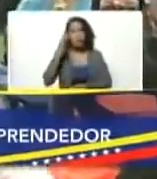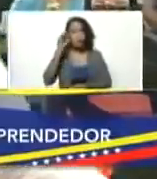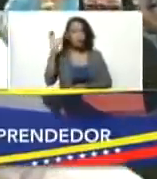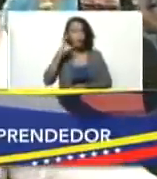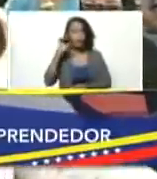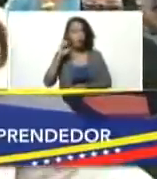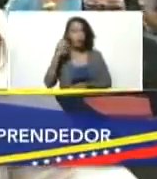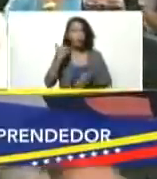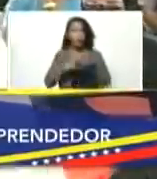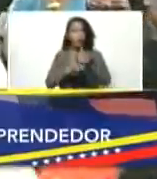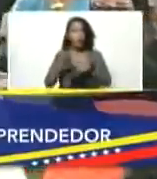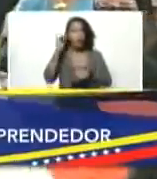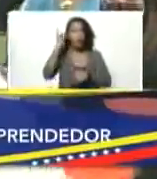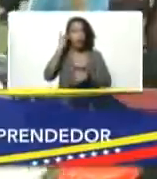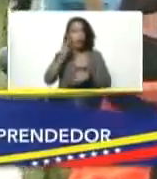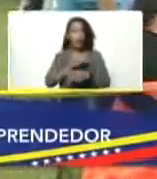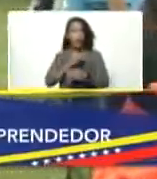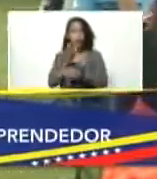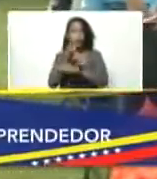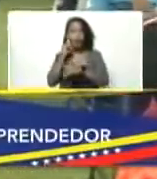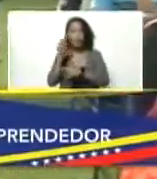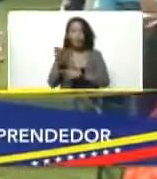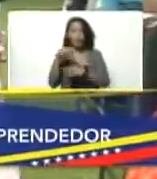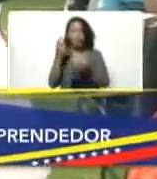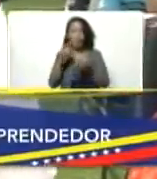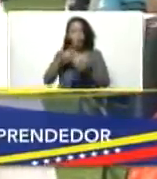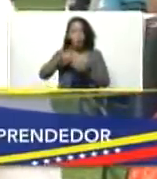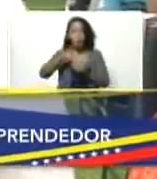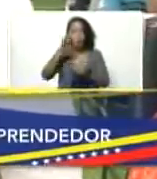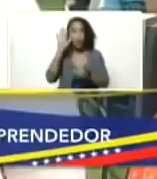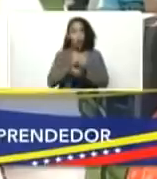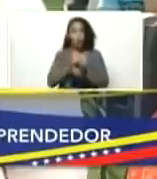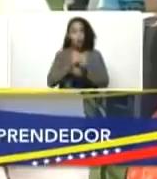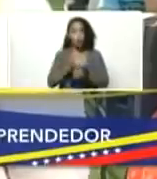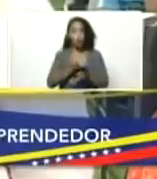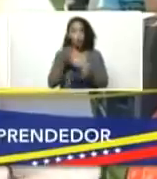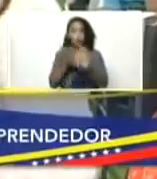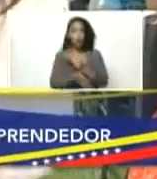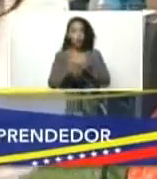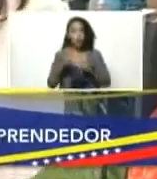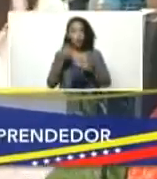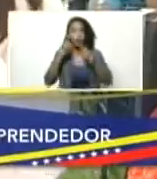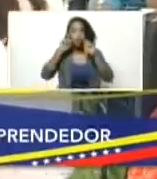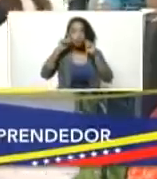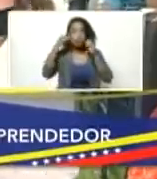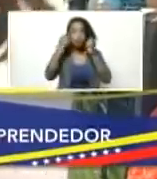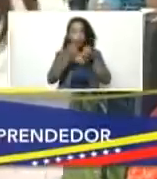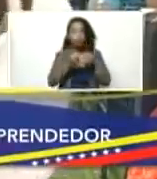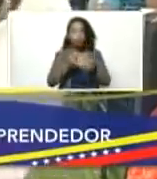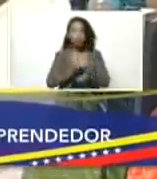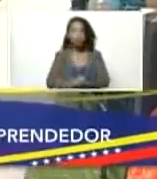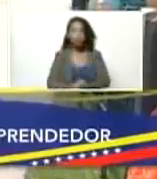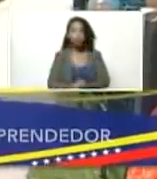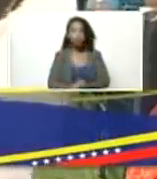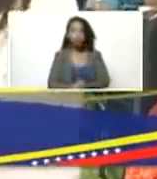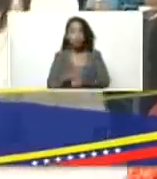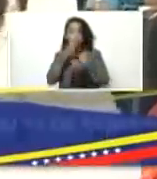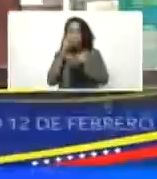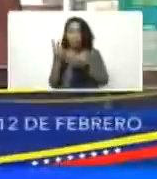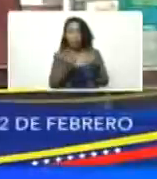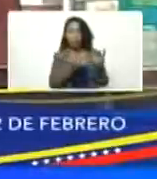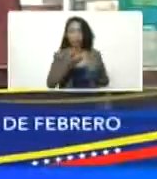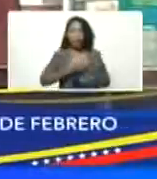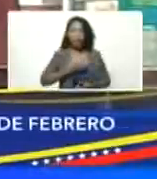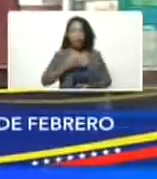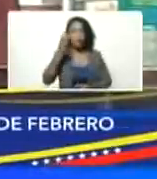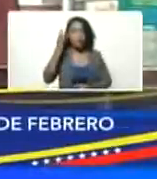no vamos para la Yaguara. A ver los huecos, si los taparon. Quítate el cubreboco. Bienvenida, Carmen Teresa.